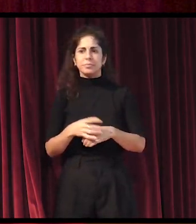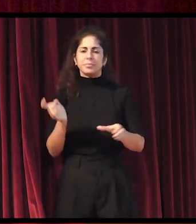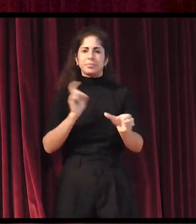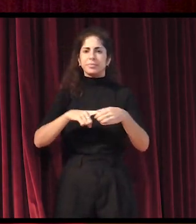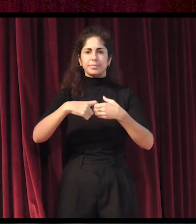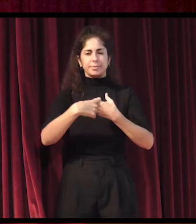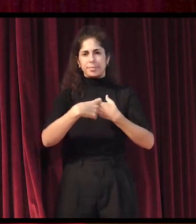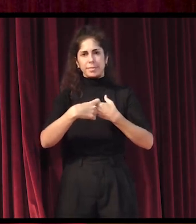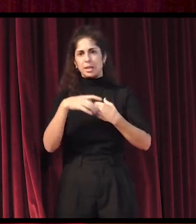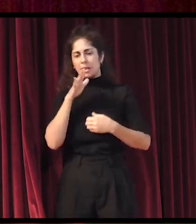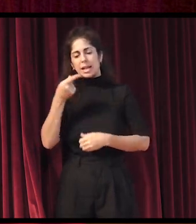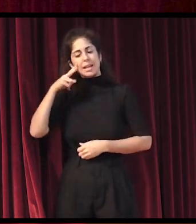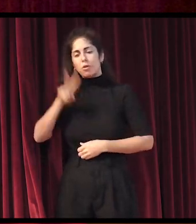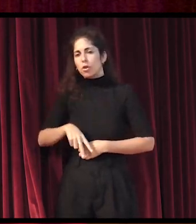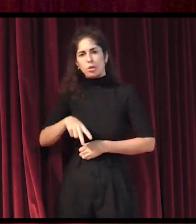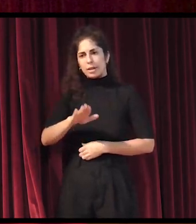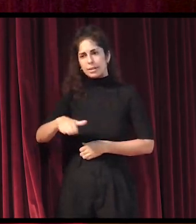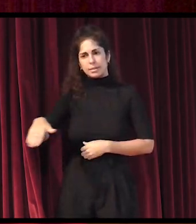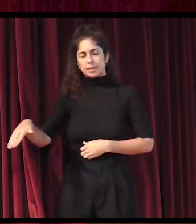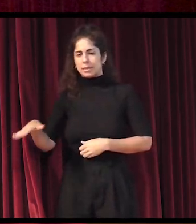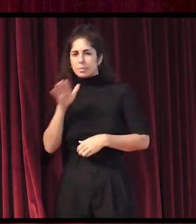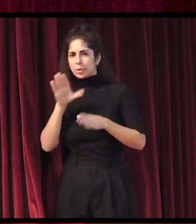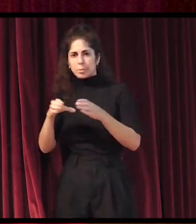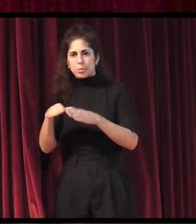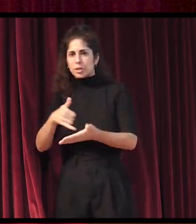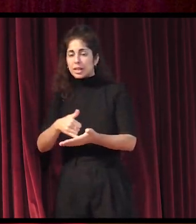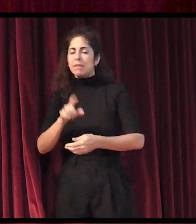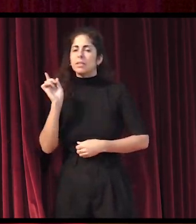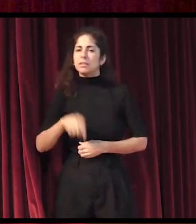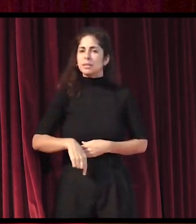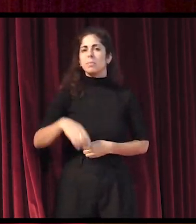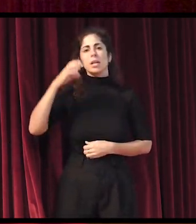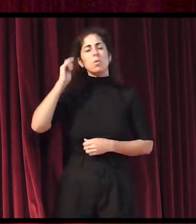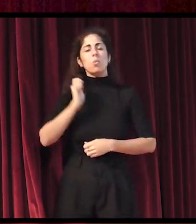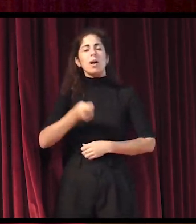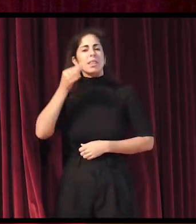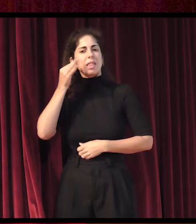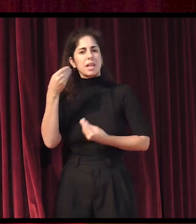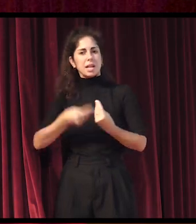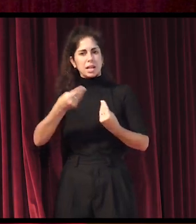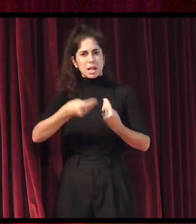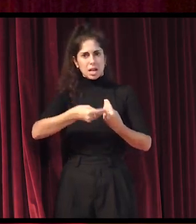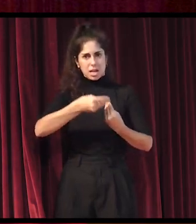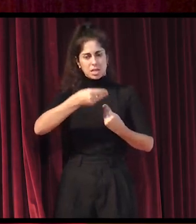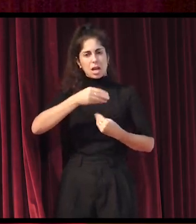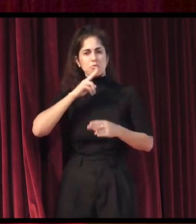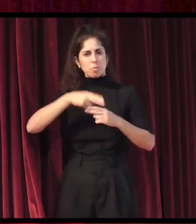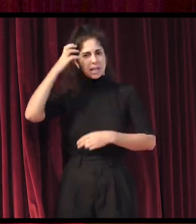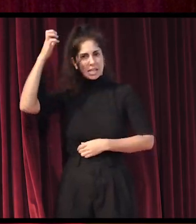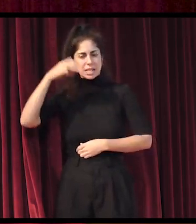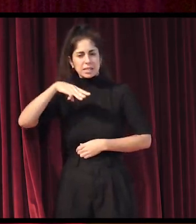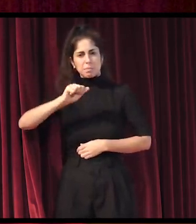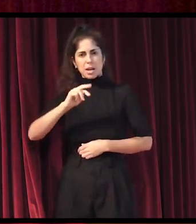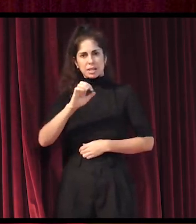como vulnerables. Nombrar a la jueza de Gran Canaria, Reyes Martel, que ha liderado buena parte de la presión elevada